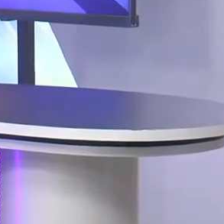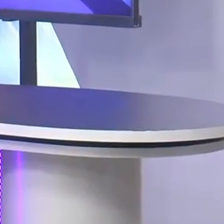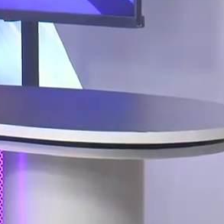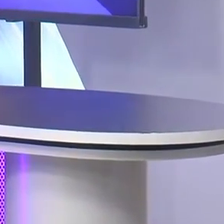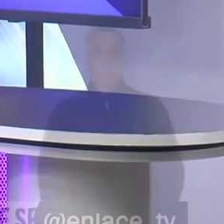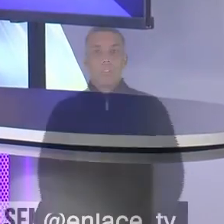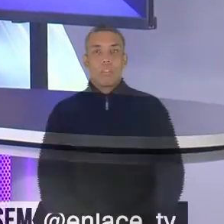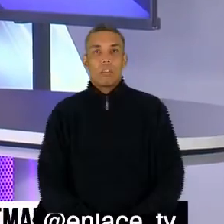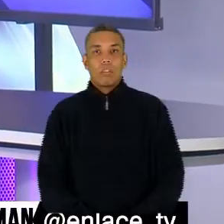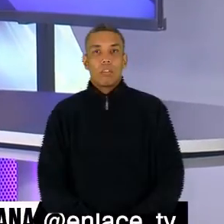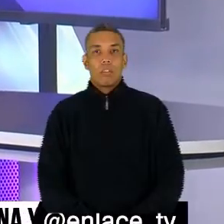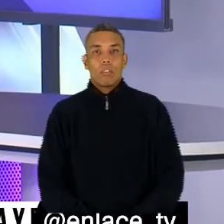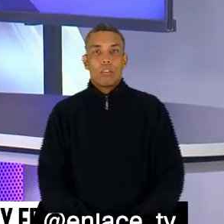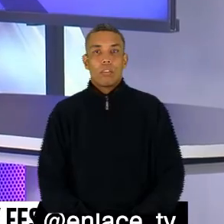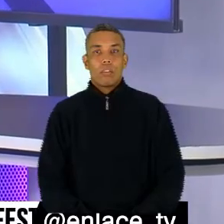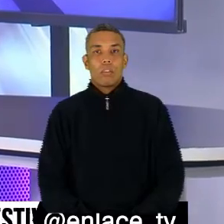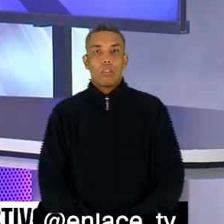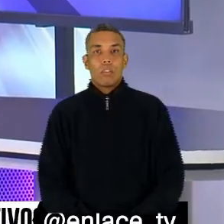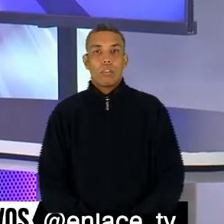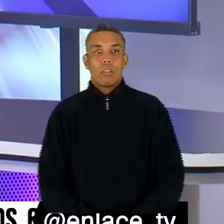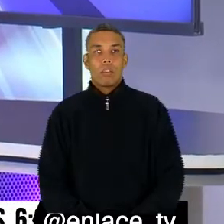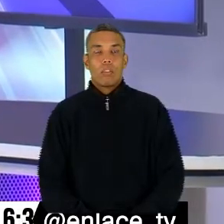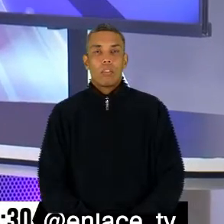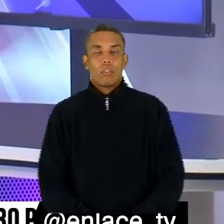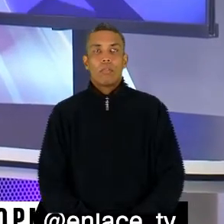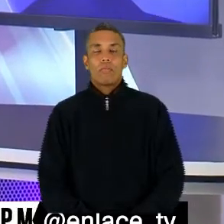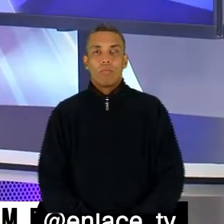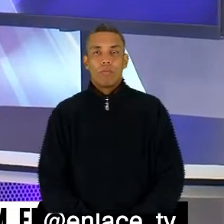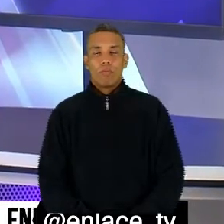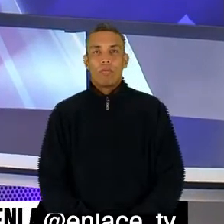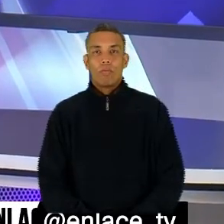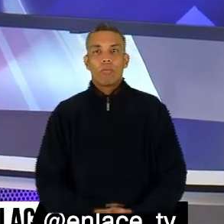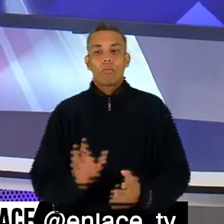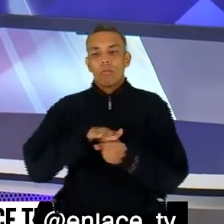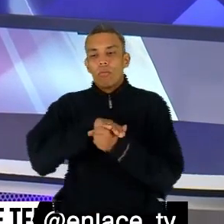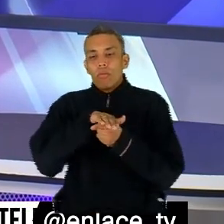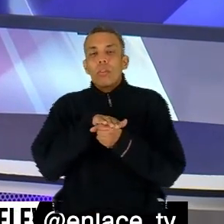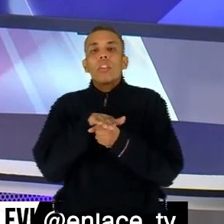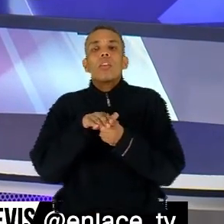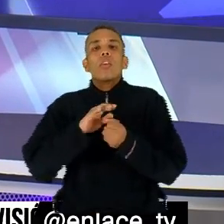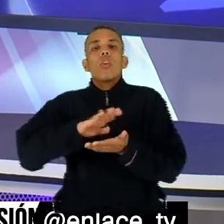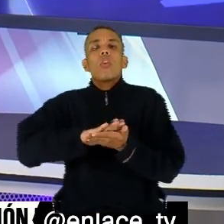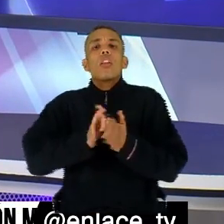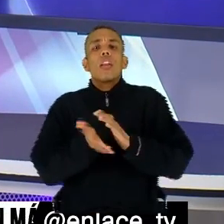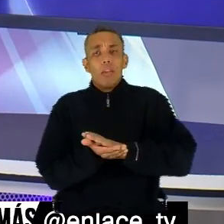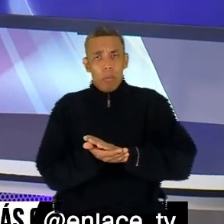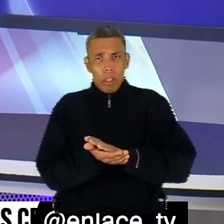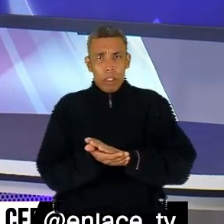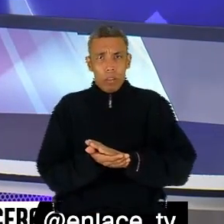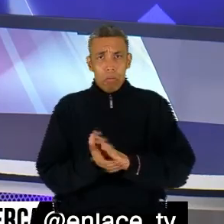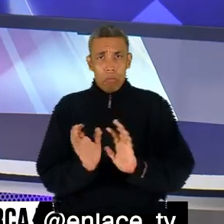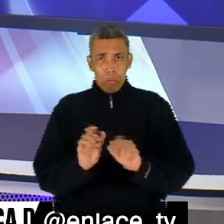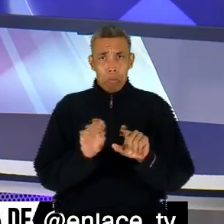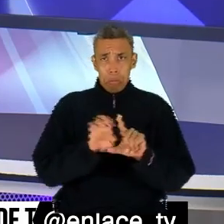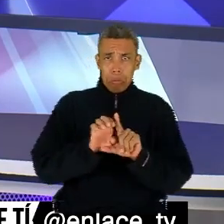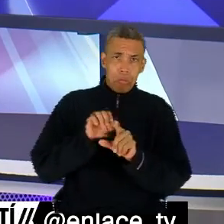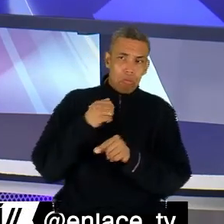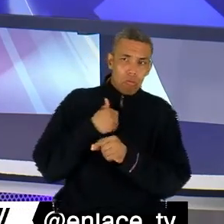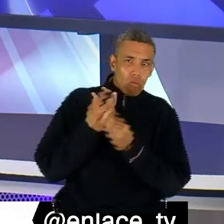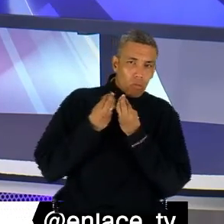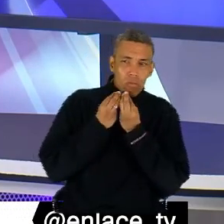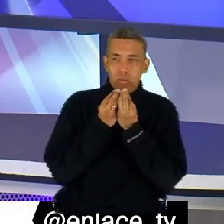Enlace Noticias estuvo en la escuela del barrio La Paz para confirmar las denuncias ciudadanas sobre la forma en cómo reciben los alimentos